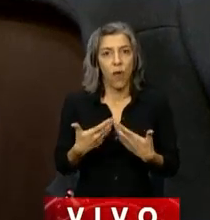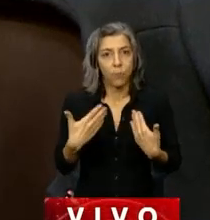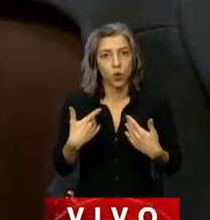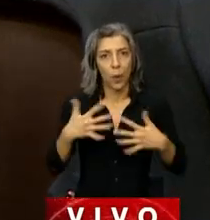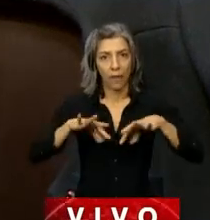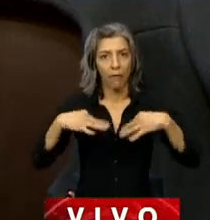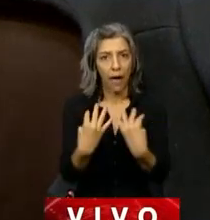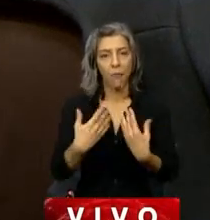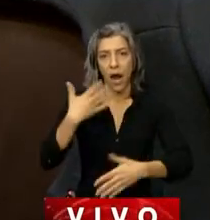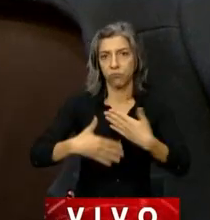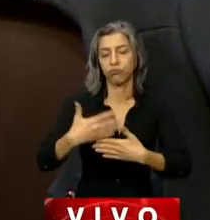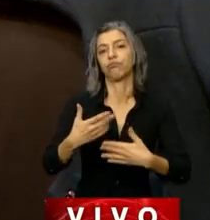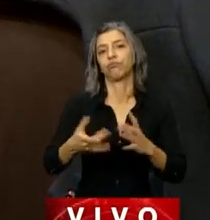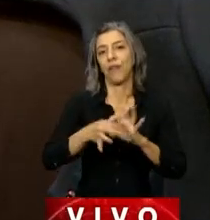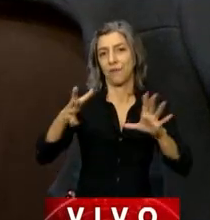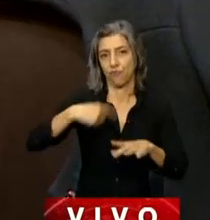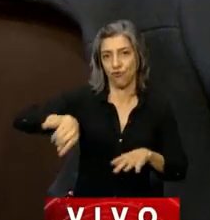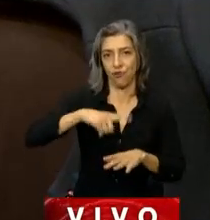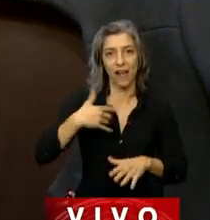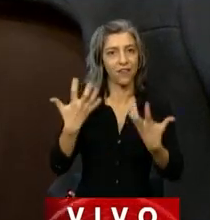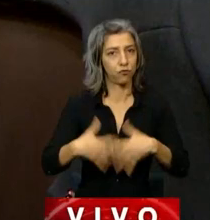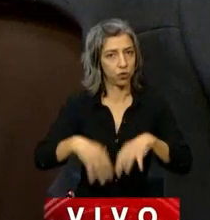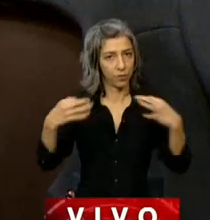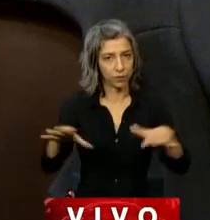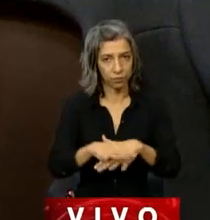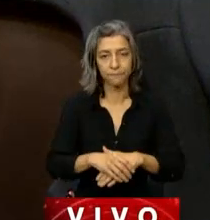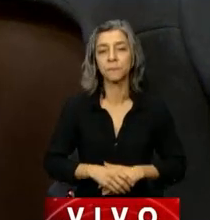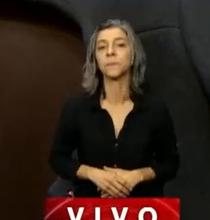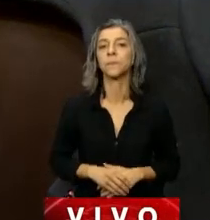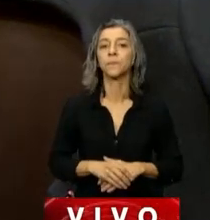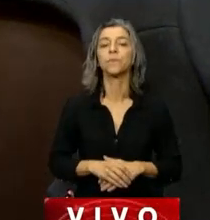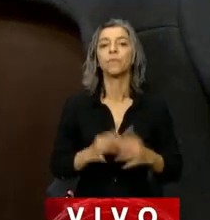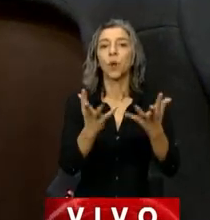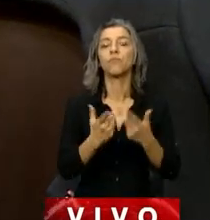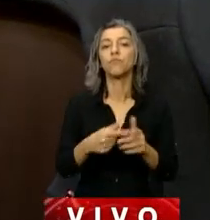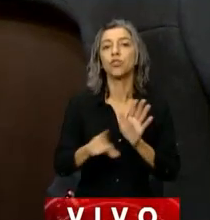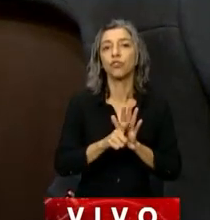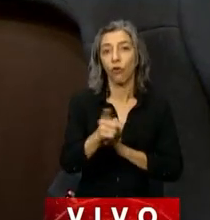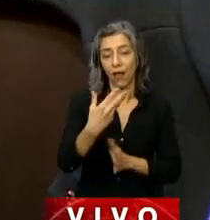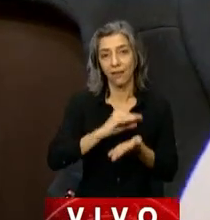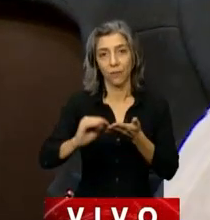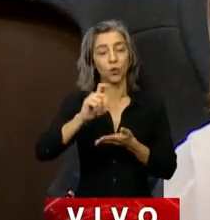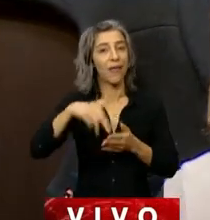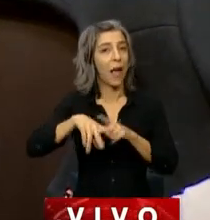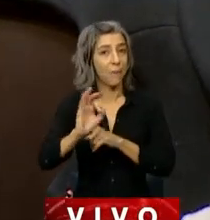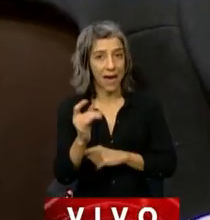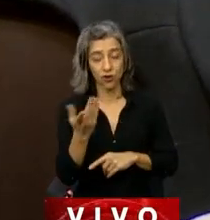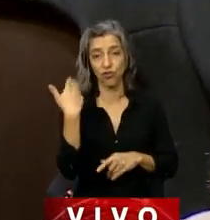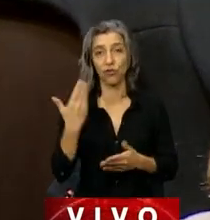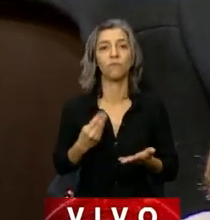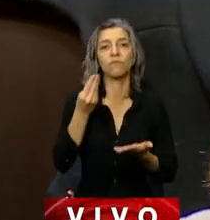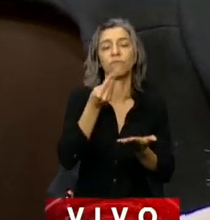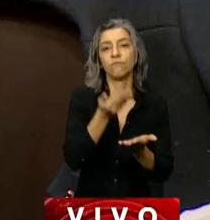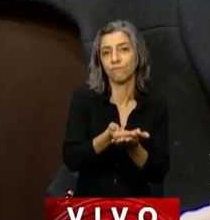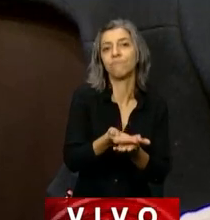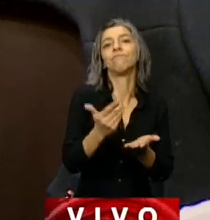convivir democráticamente mire el proyecto de ley de la diputada graciela camaño fue ingresado como en primera